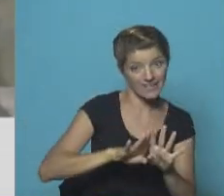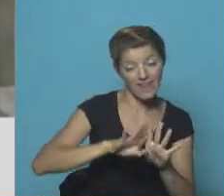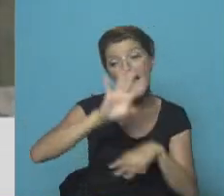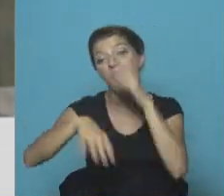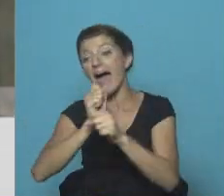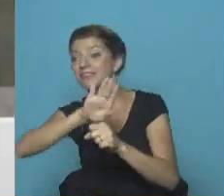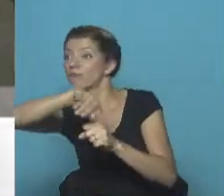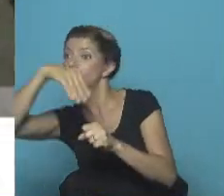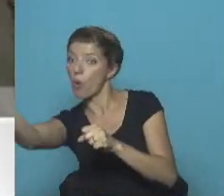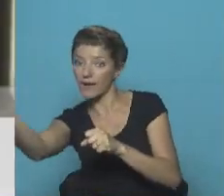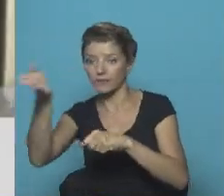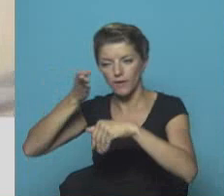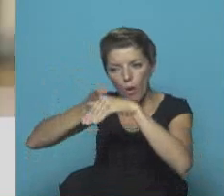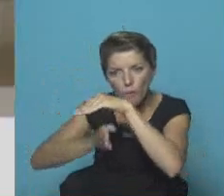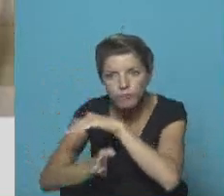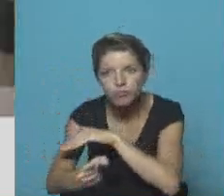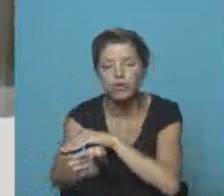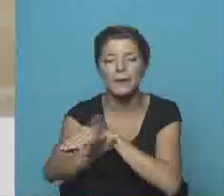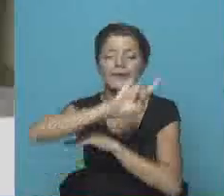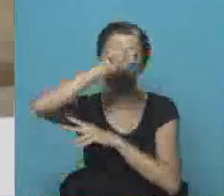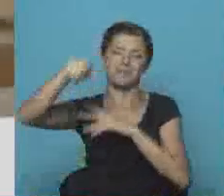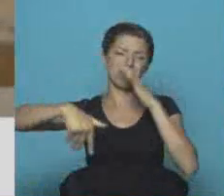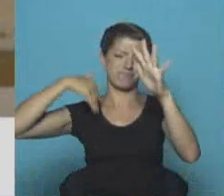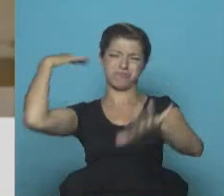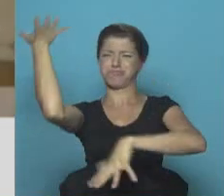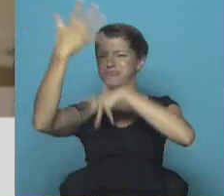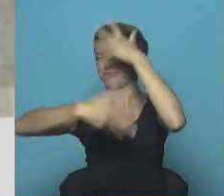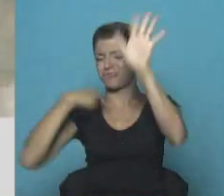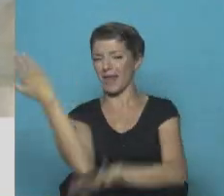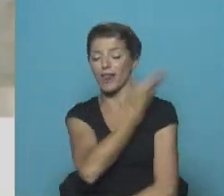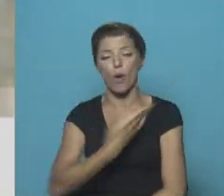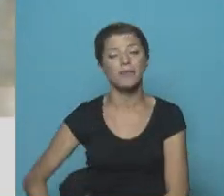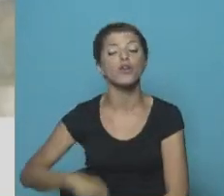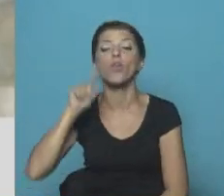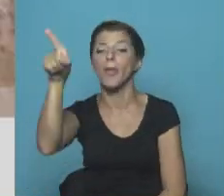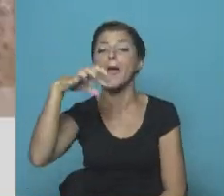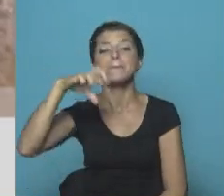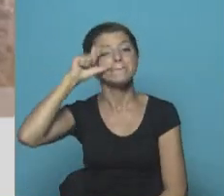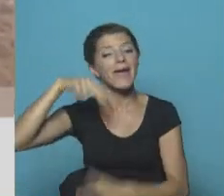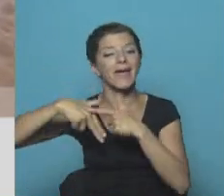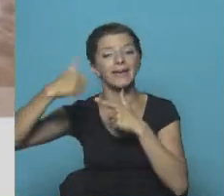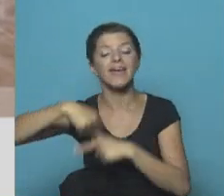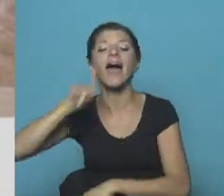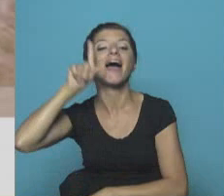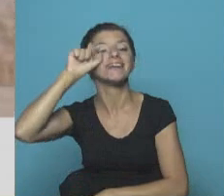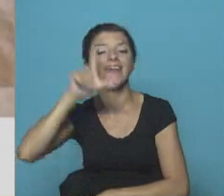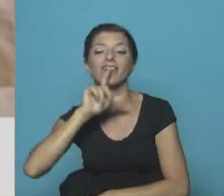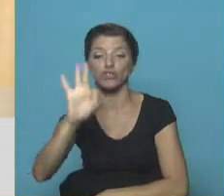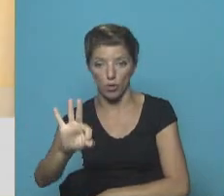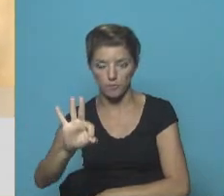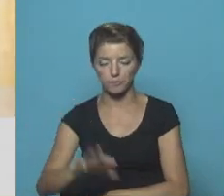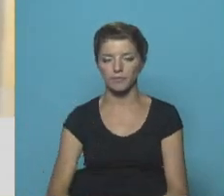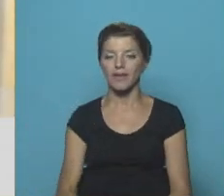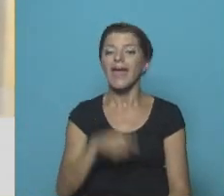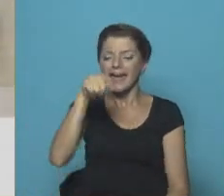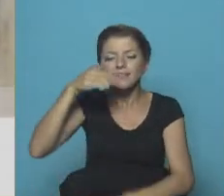unidad carcelaria, lo que generó un escándalo en el seno del gobierno del presidente Enrique Peña Nieto. El pasadizo contaba con